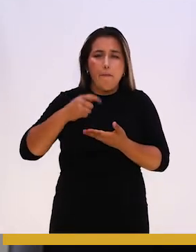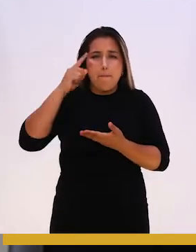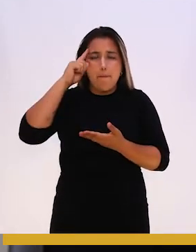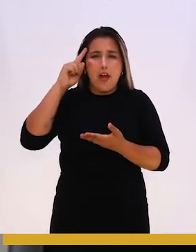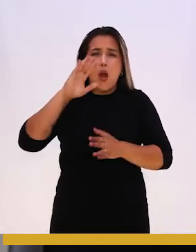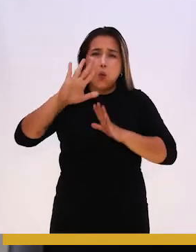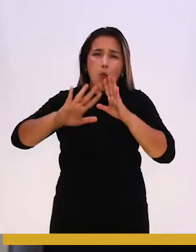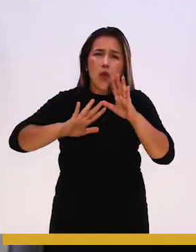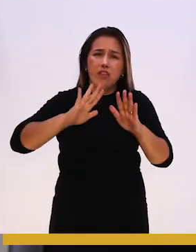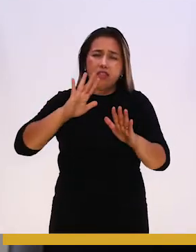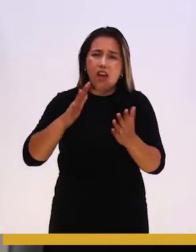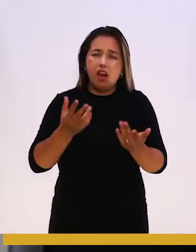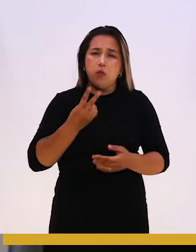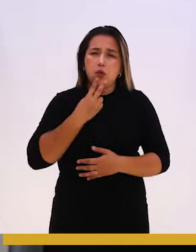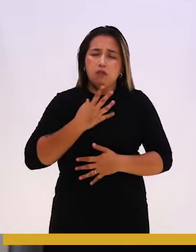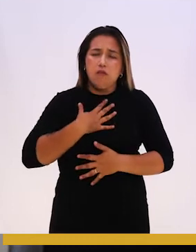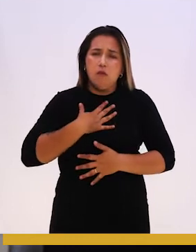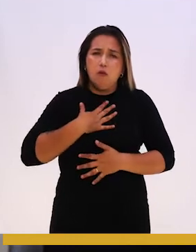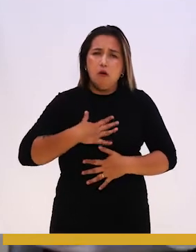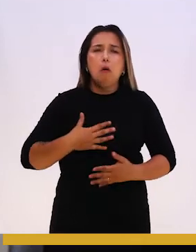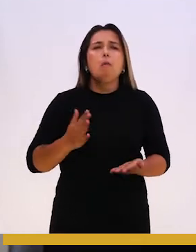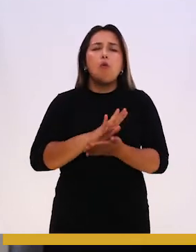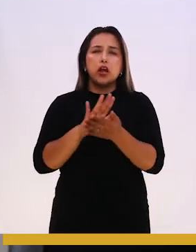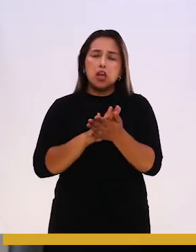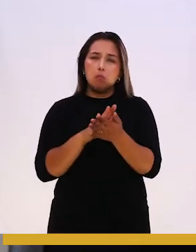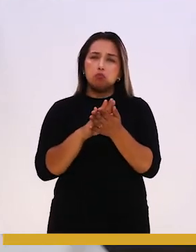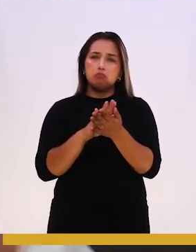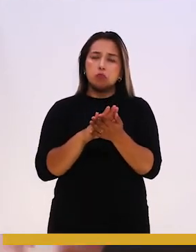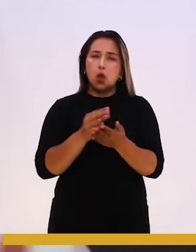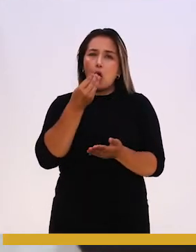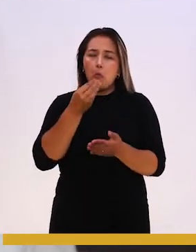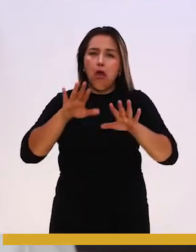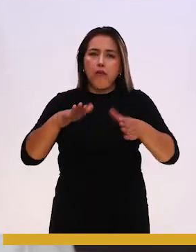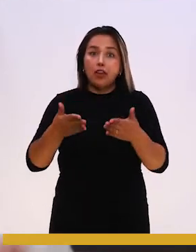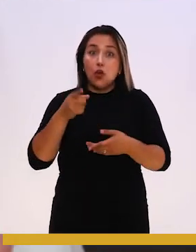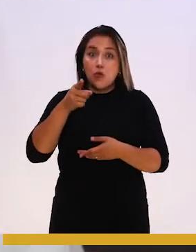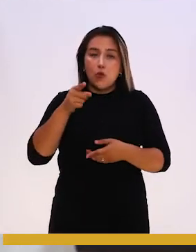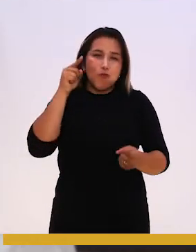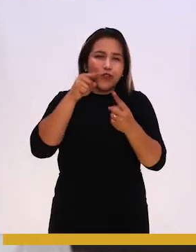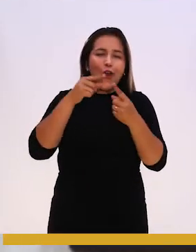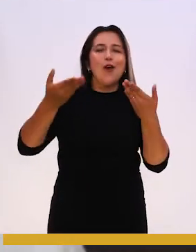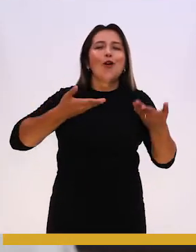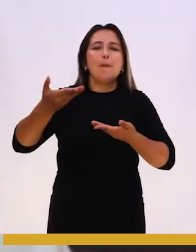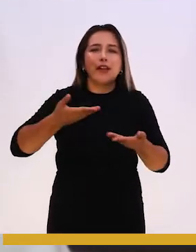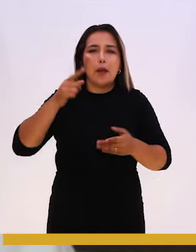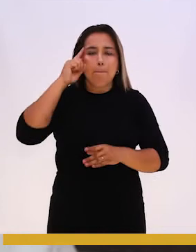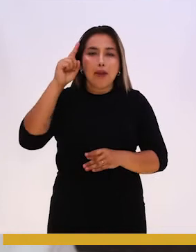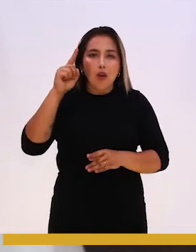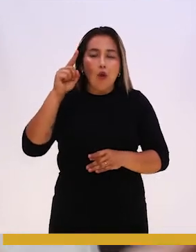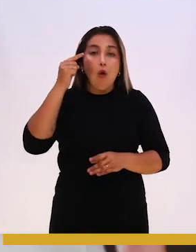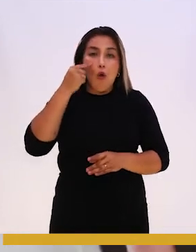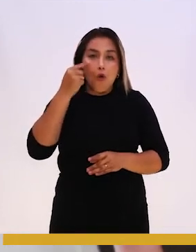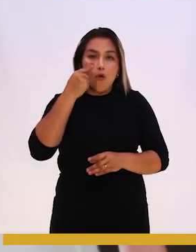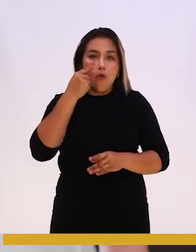convivir. Cuando dicen, comámonos un asado, tú quieres compartir. El aspecto nutricional tiene que ver también con tu